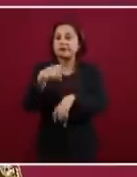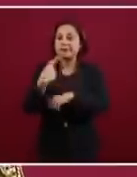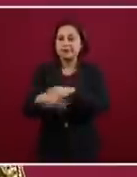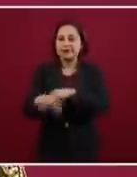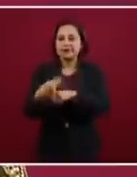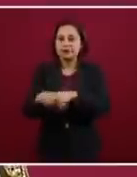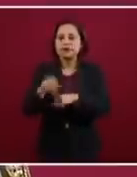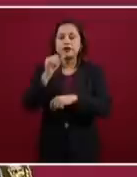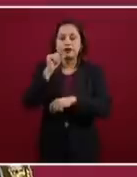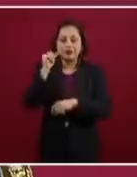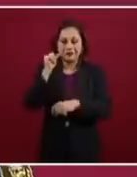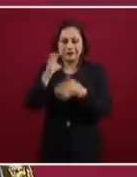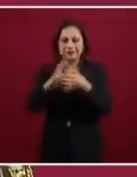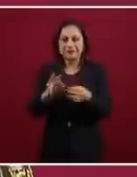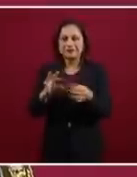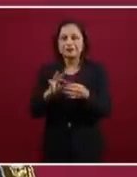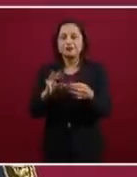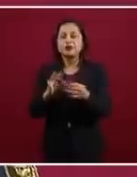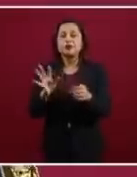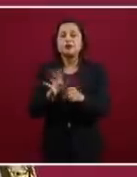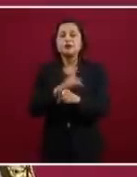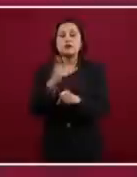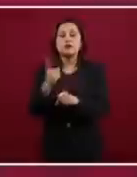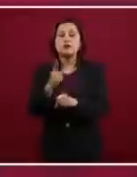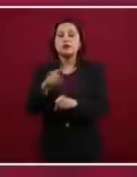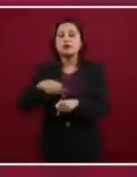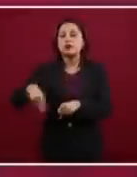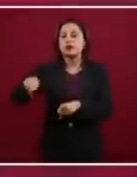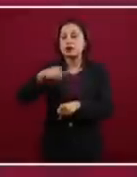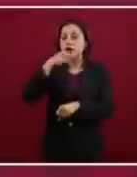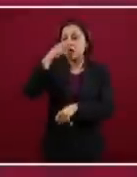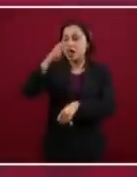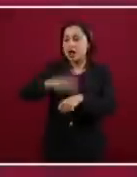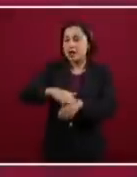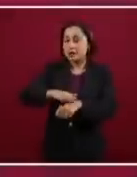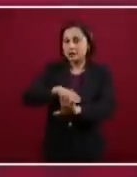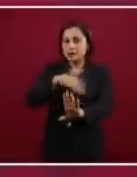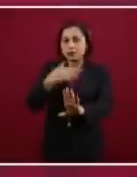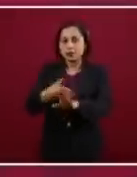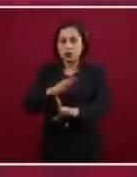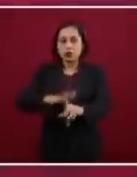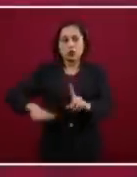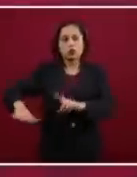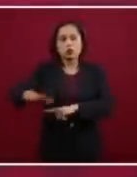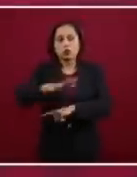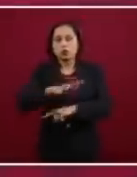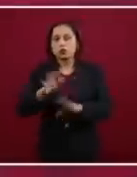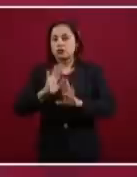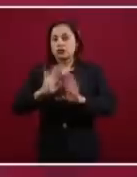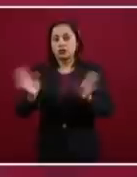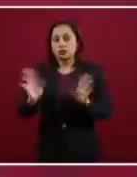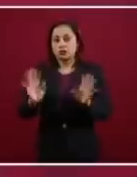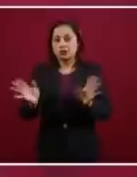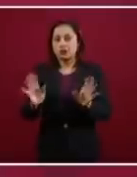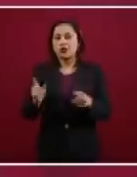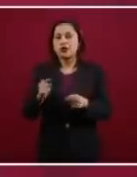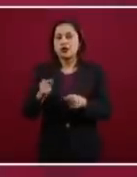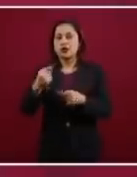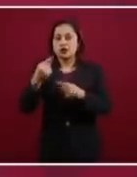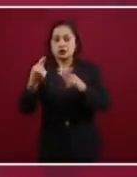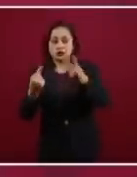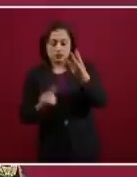actuar en contra de la sociedad y todo lo que ya nos habían informado